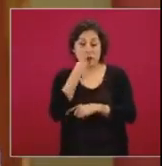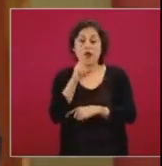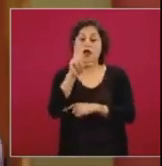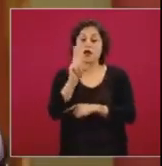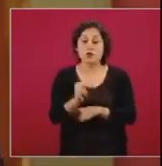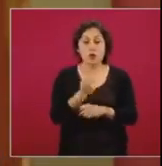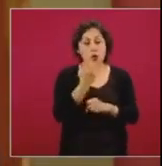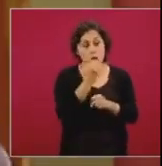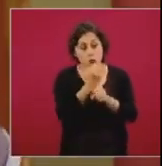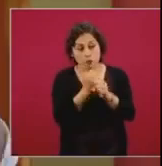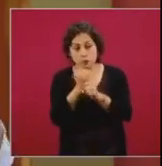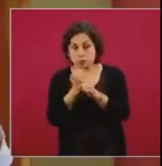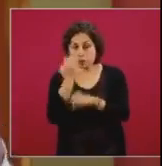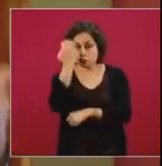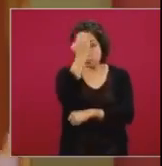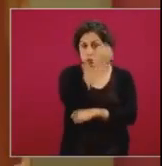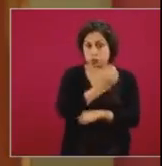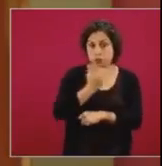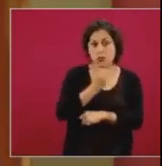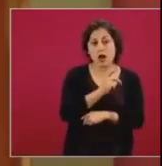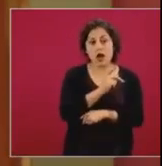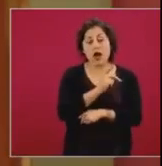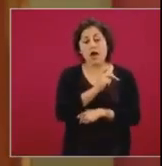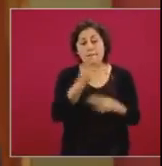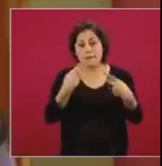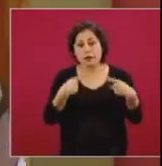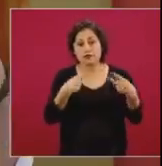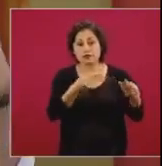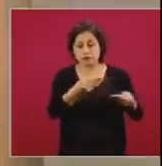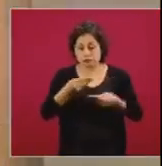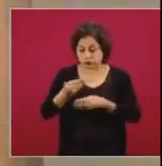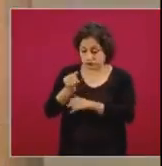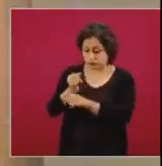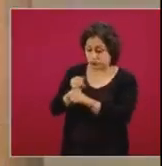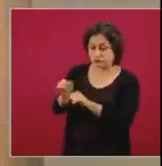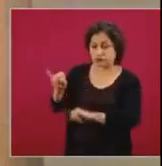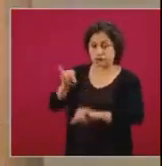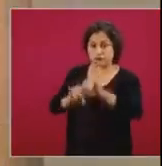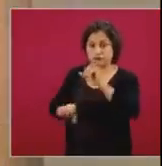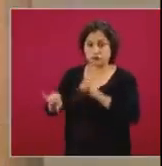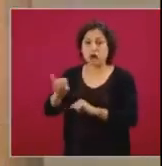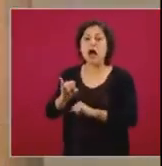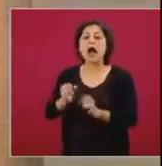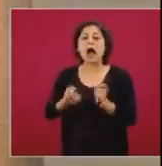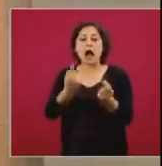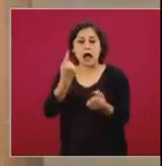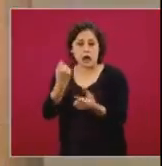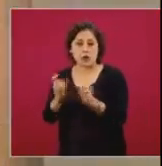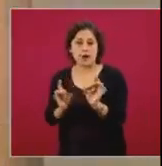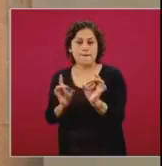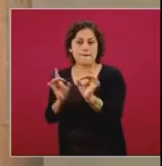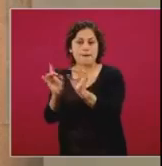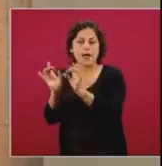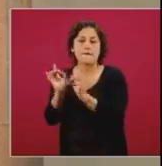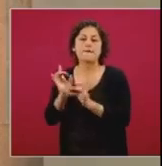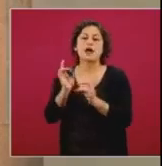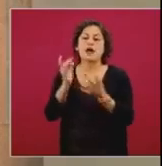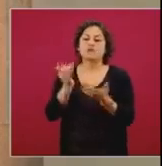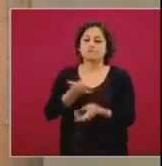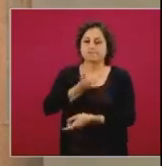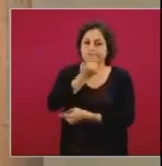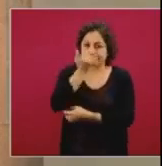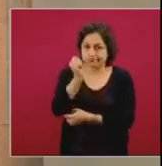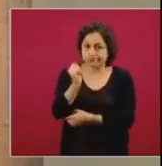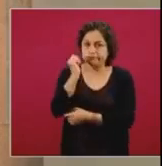tomado tienen un resultado, ya sea porque la muestra no se tomó correctamente, no llegó al laboratorio en el tiempo específico y